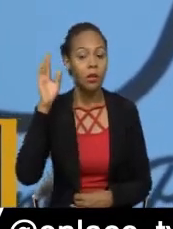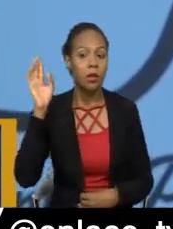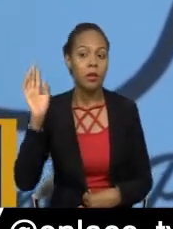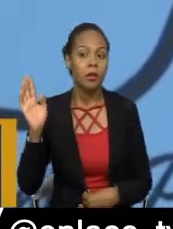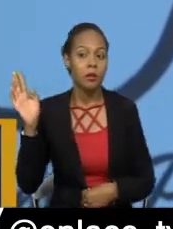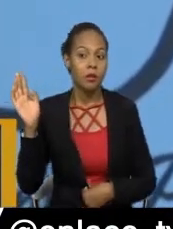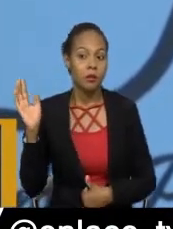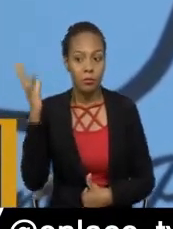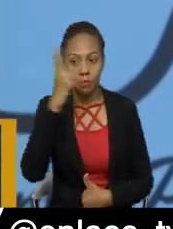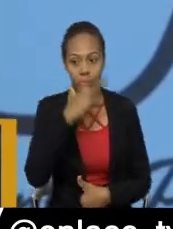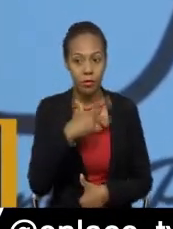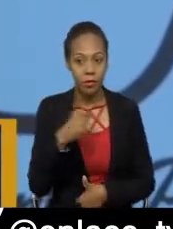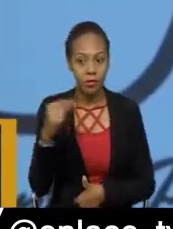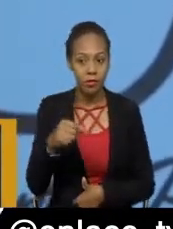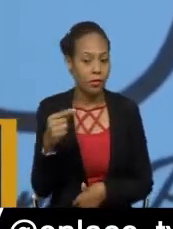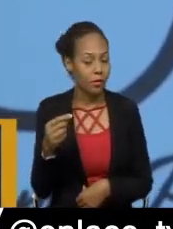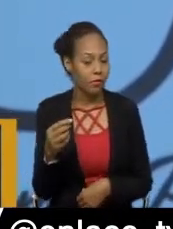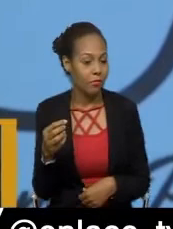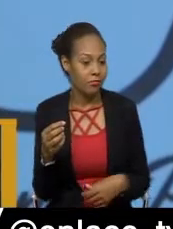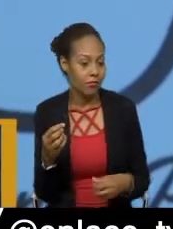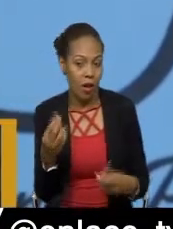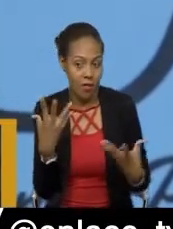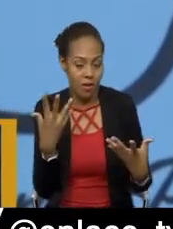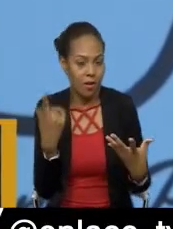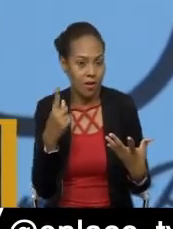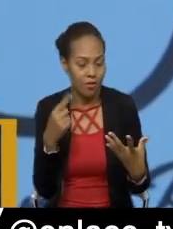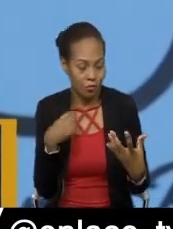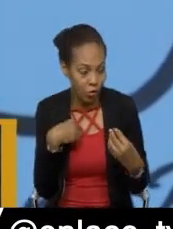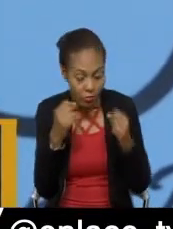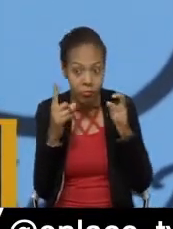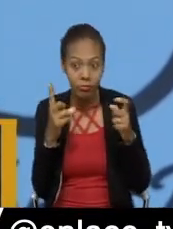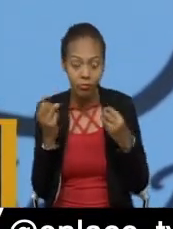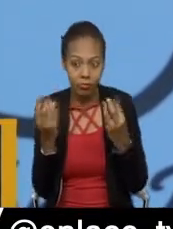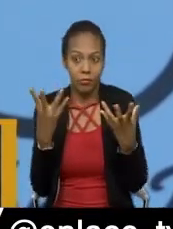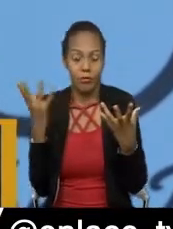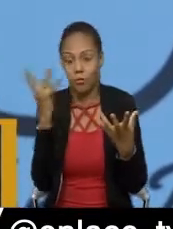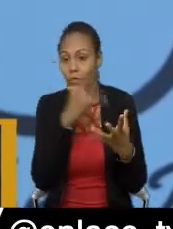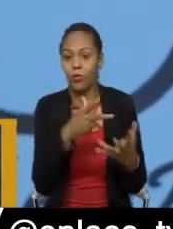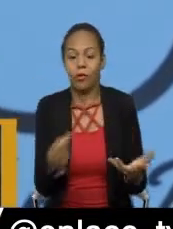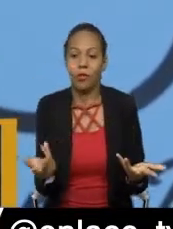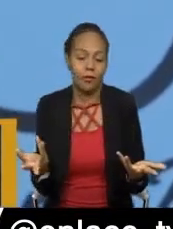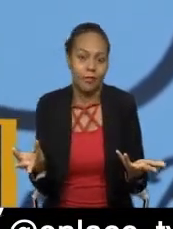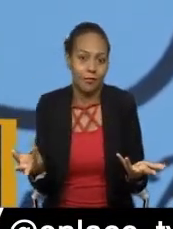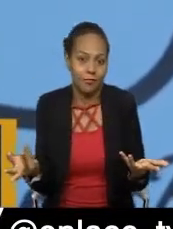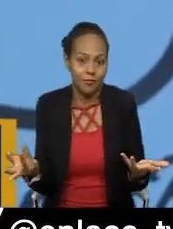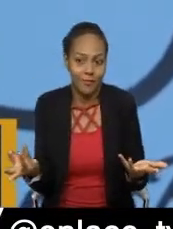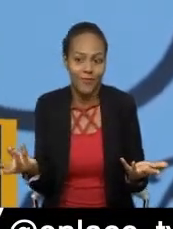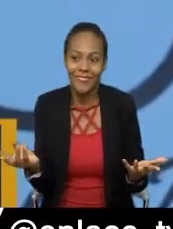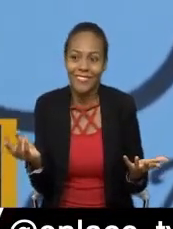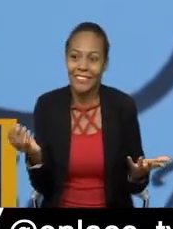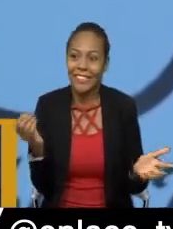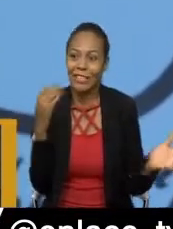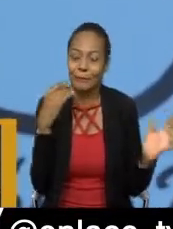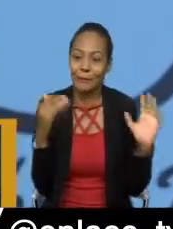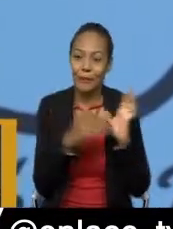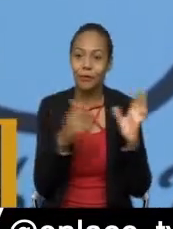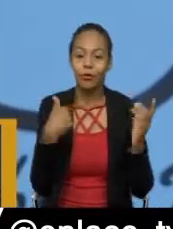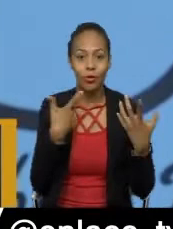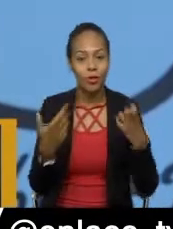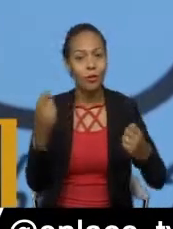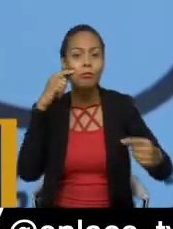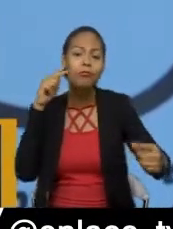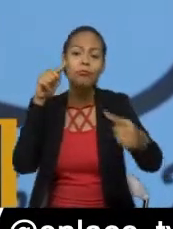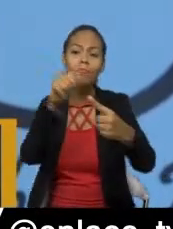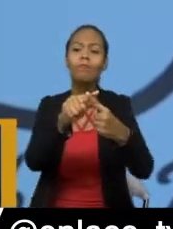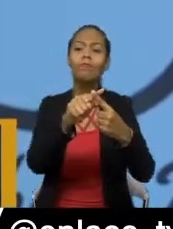más lindo de la vida es estar vivo. Eso es lo mejor que podemos tener y que para alcanzar nuestro propósito